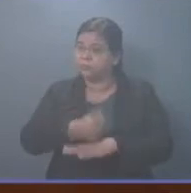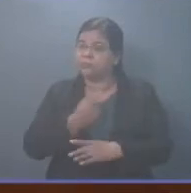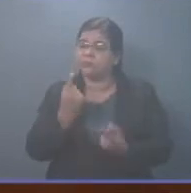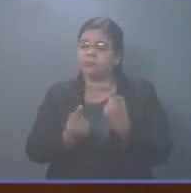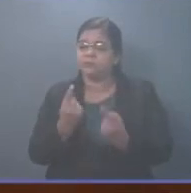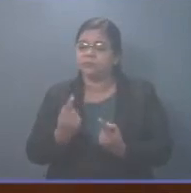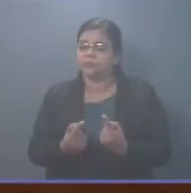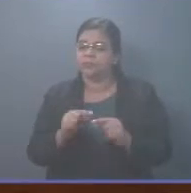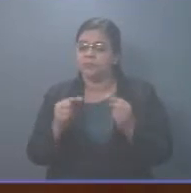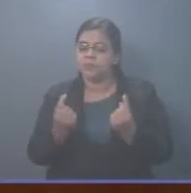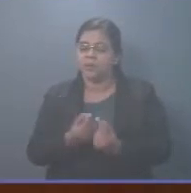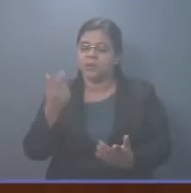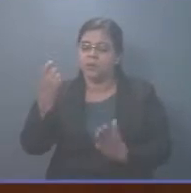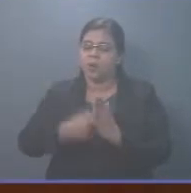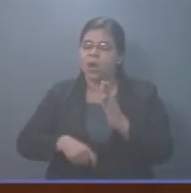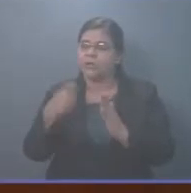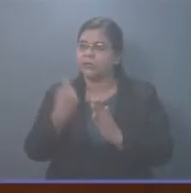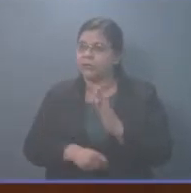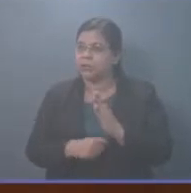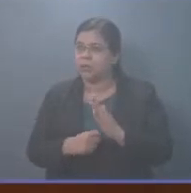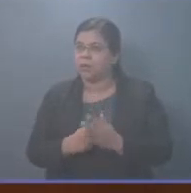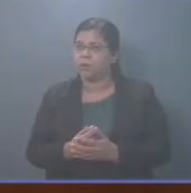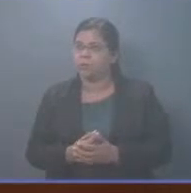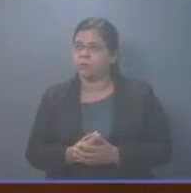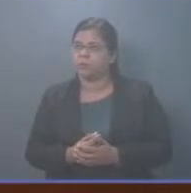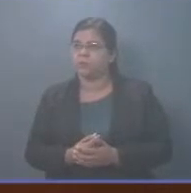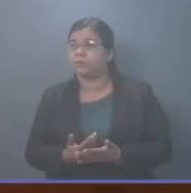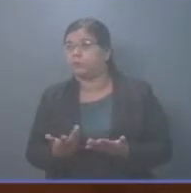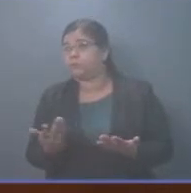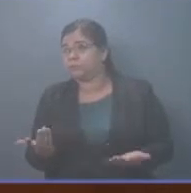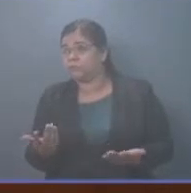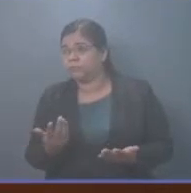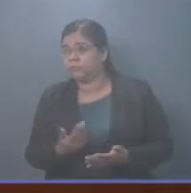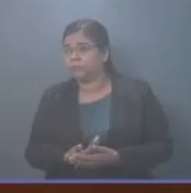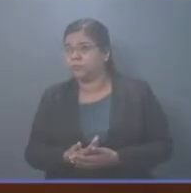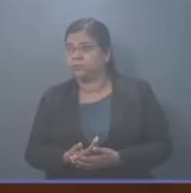de sanción va a tener, ¿verdad? Entonces,